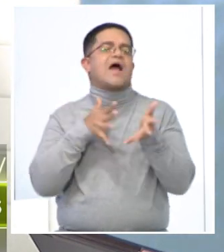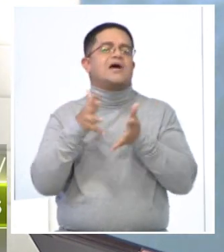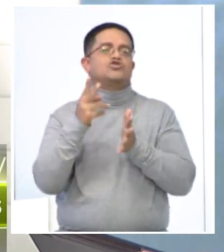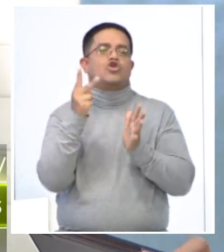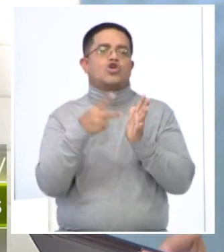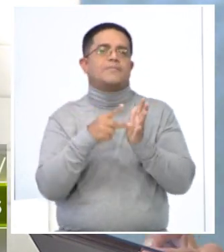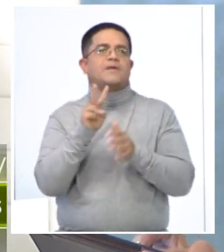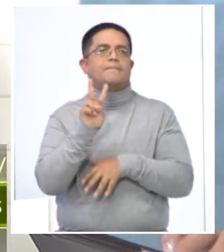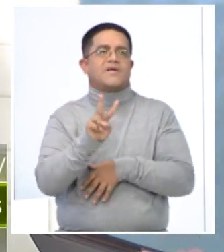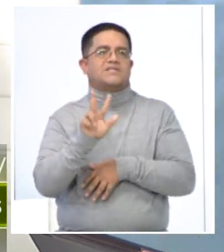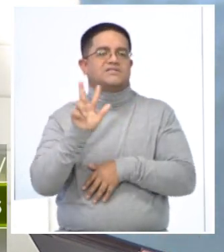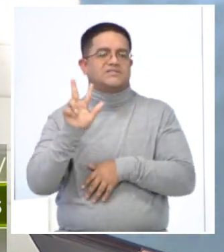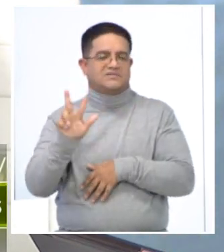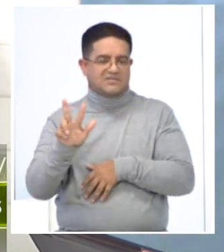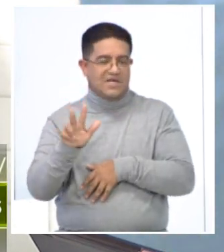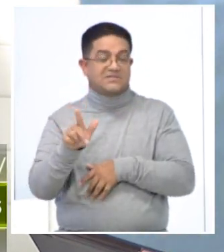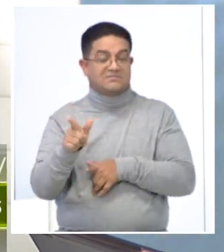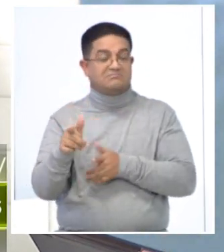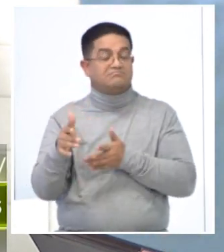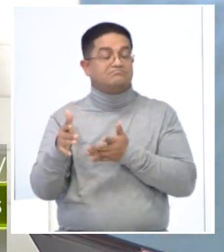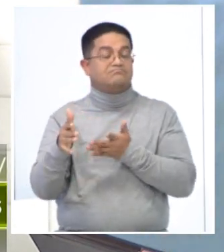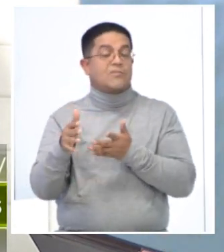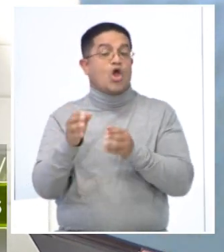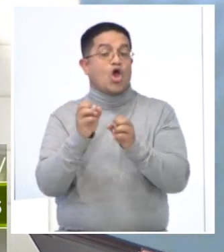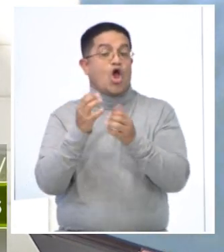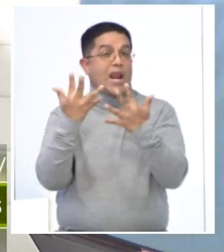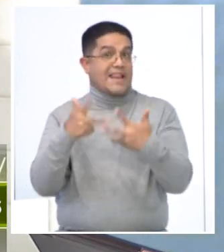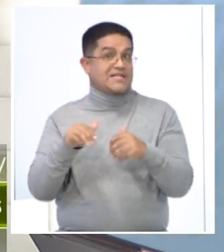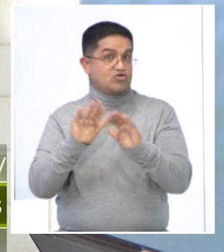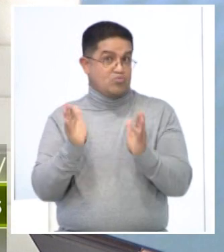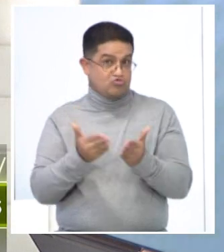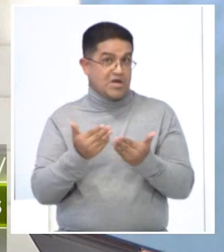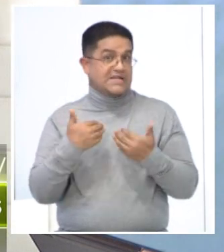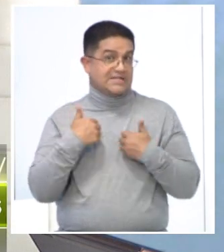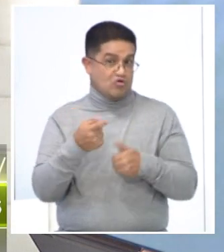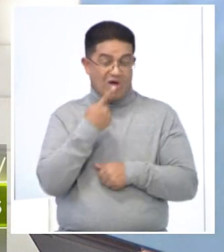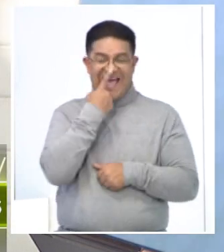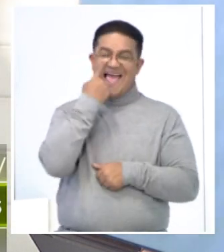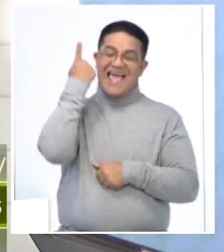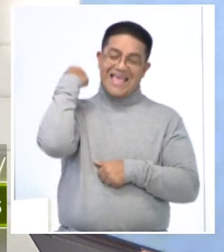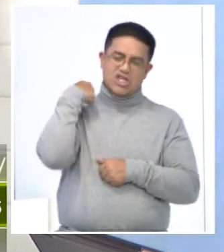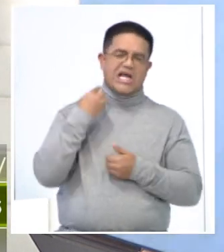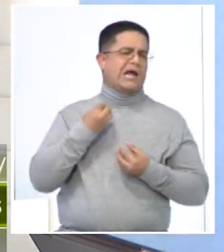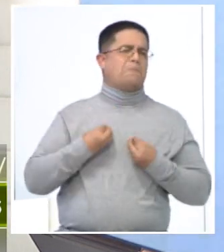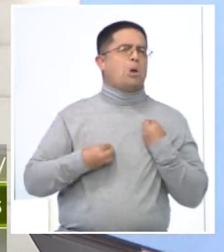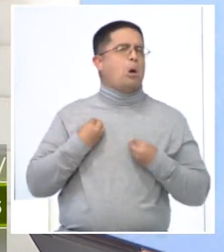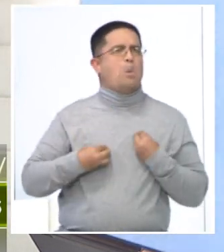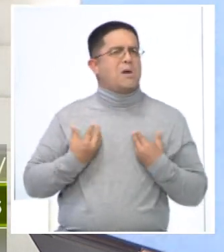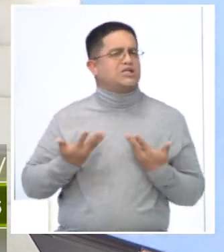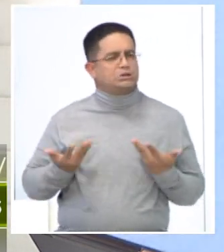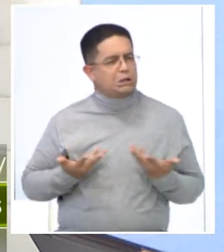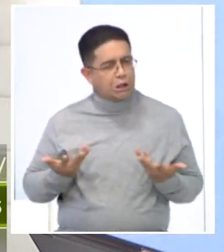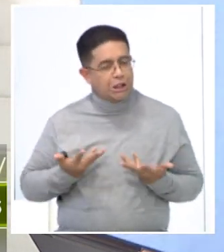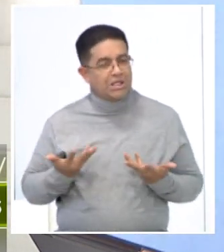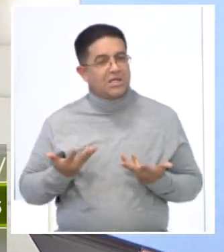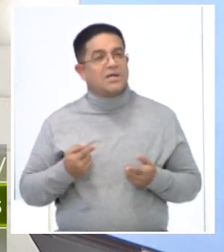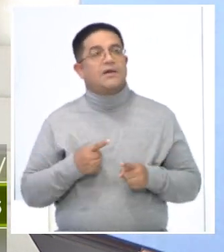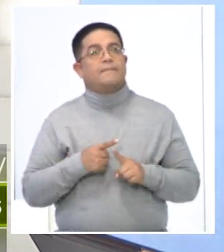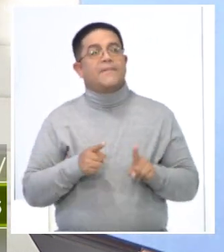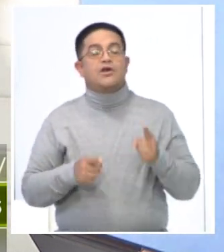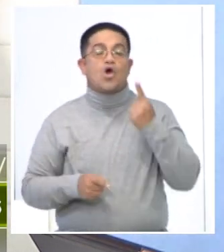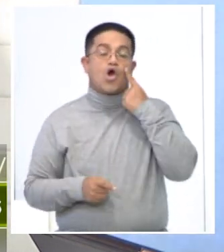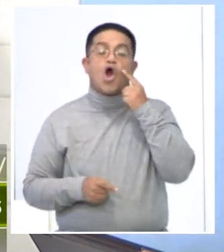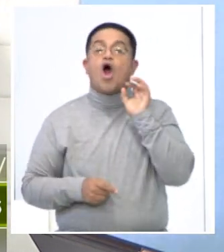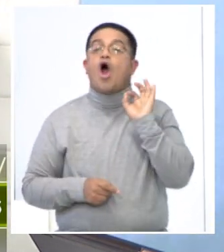OMS la decretó como una variante de preocupación pero de preocupación es como he comentado antes es que ojo le tengo